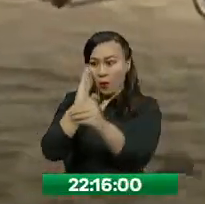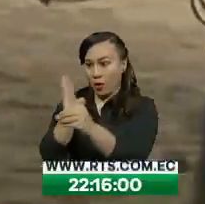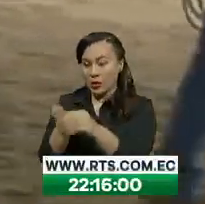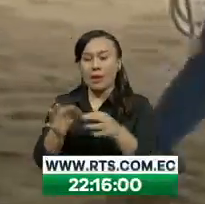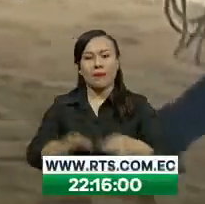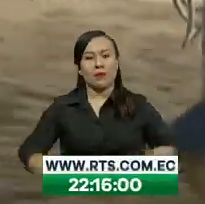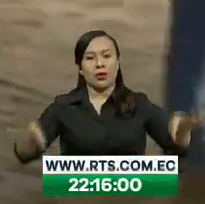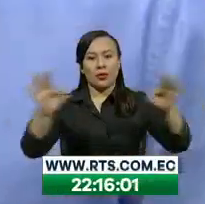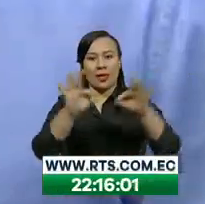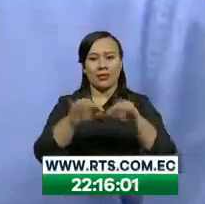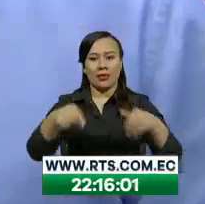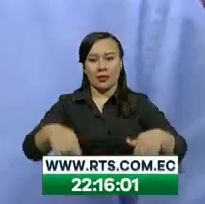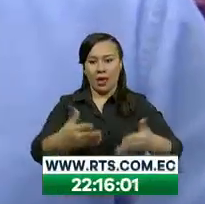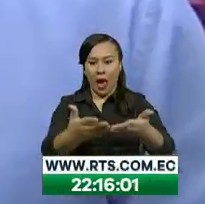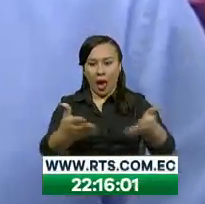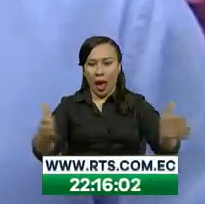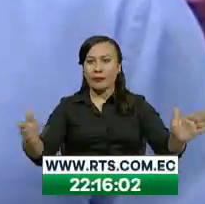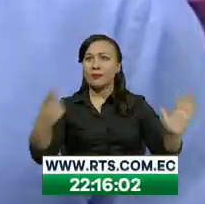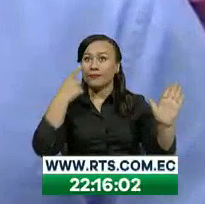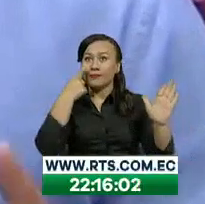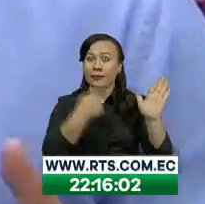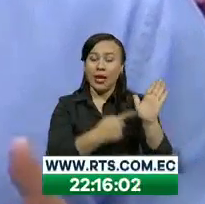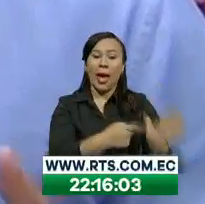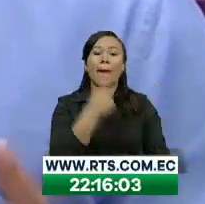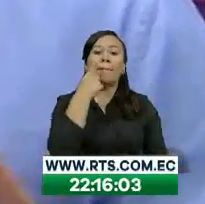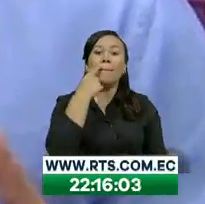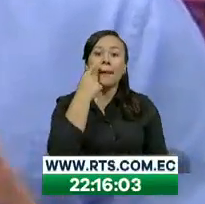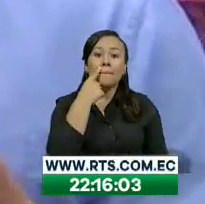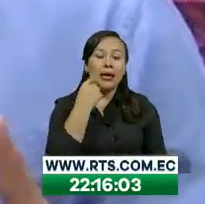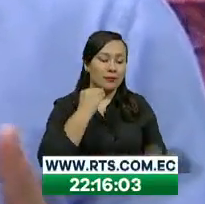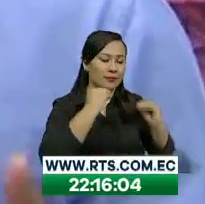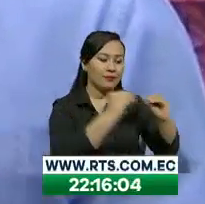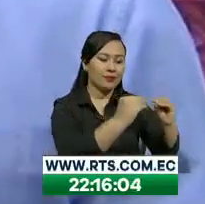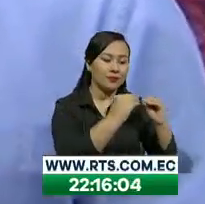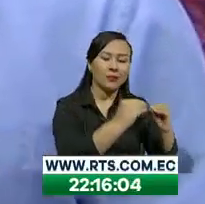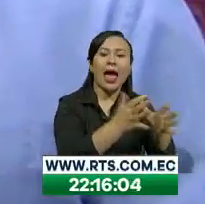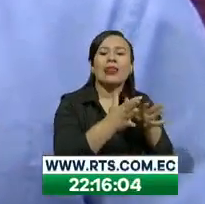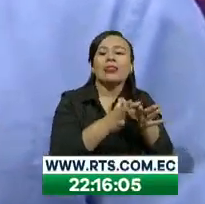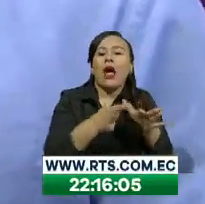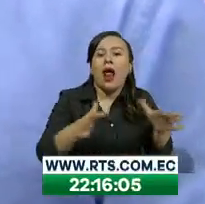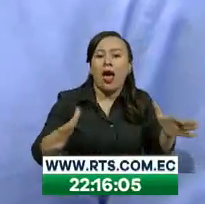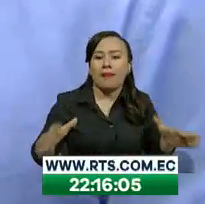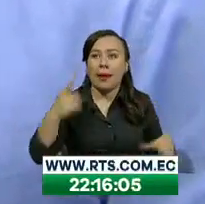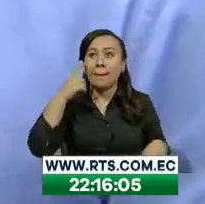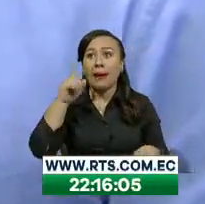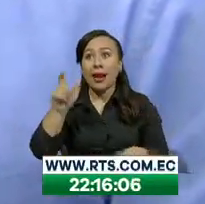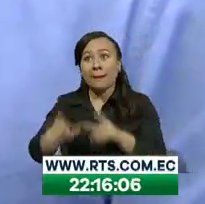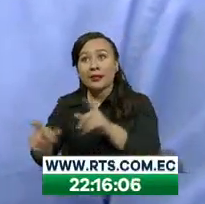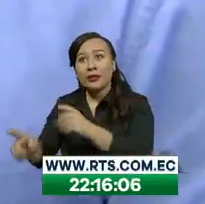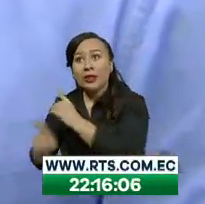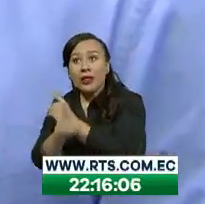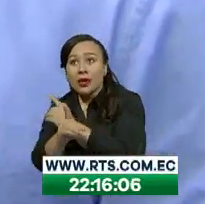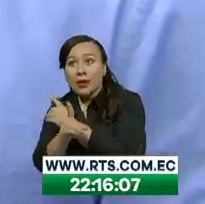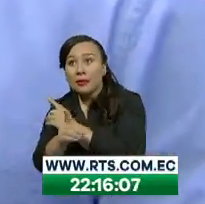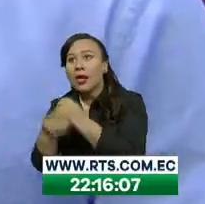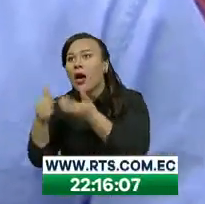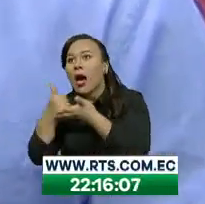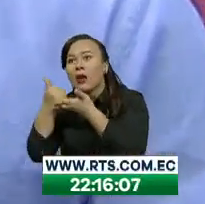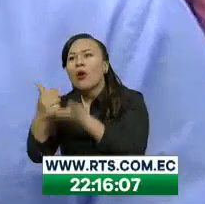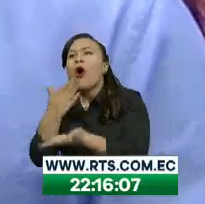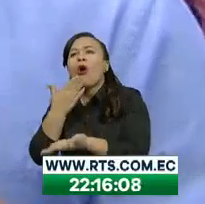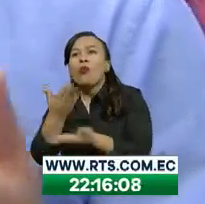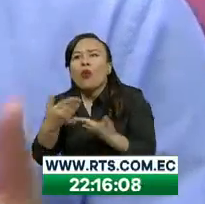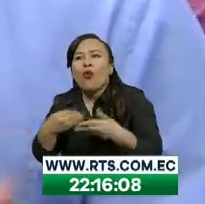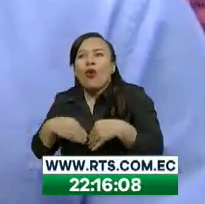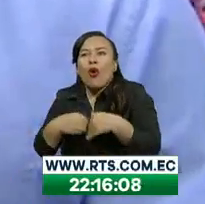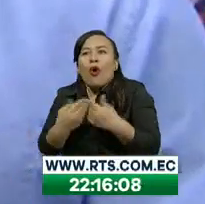casas abiertas. La primera es demostrar a los padres cuáles son los objetivos terapéuticos, qué es lo que se realiza en cada terapia y que ellos